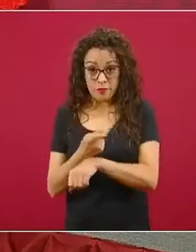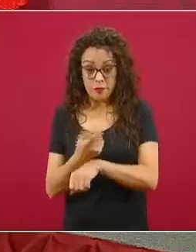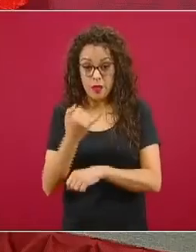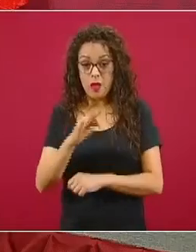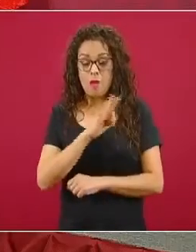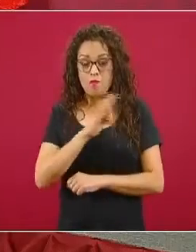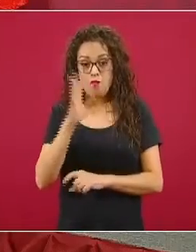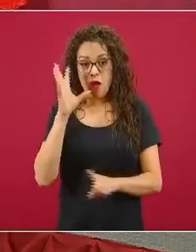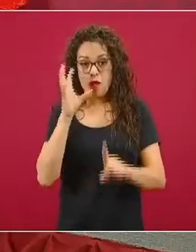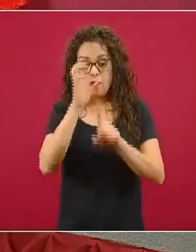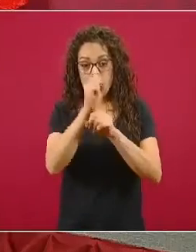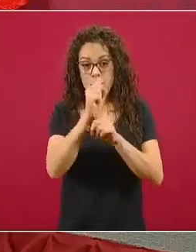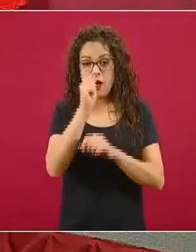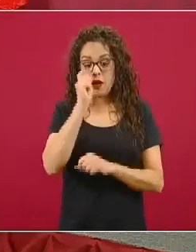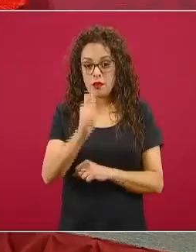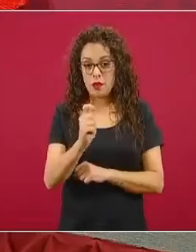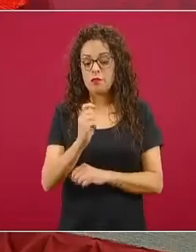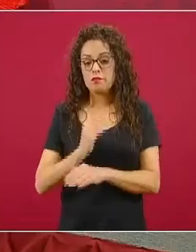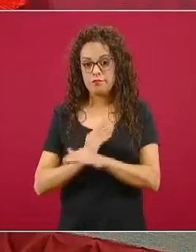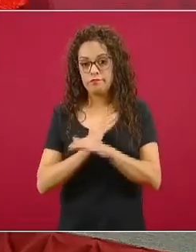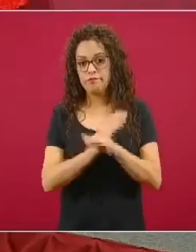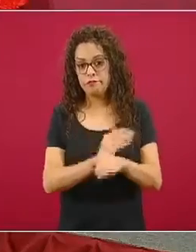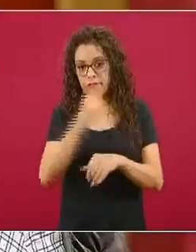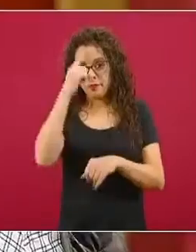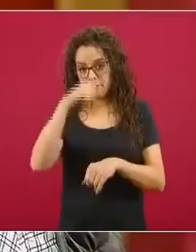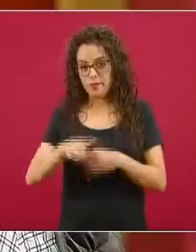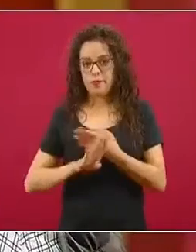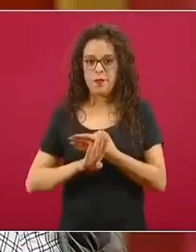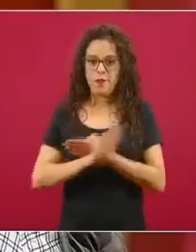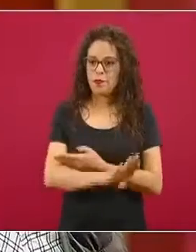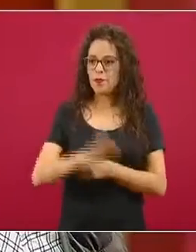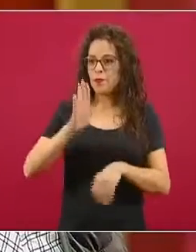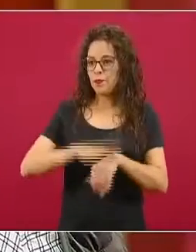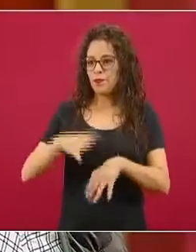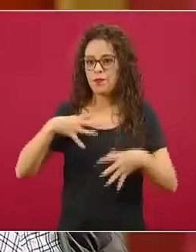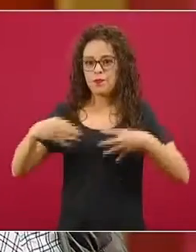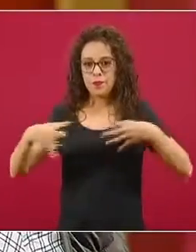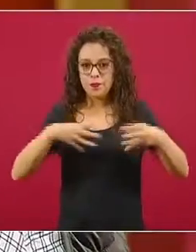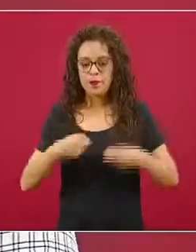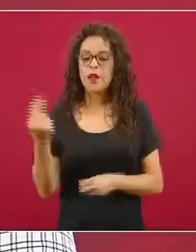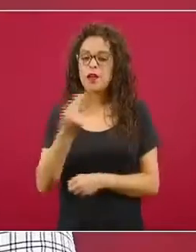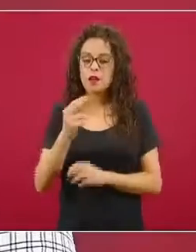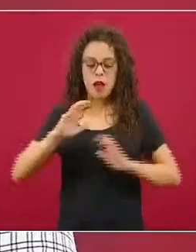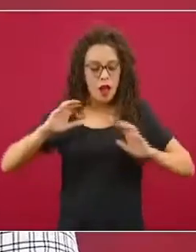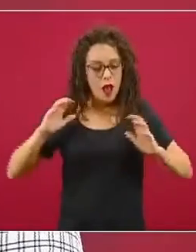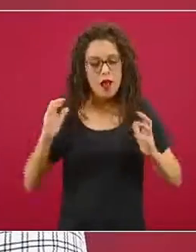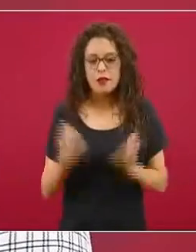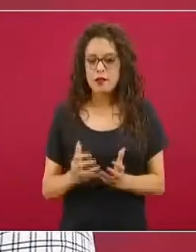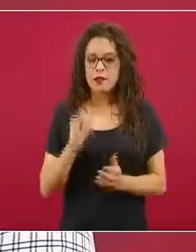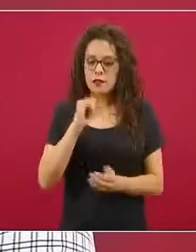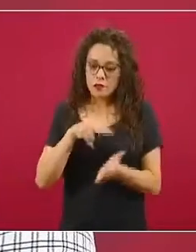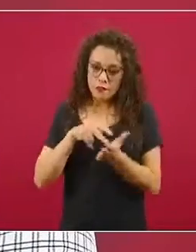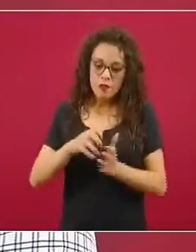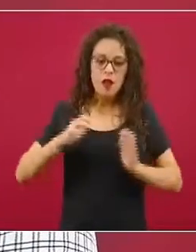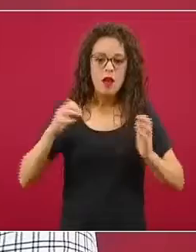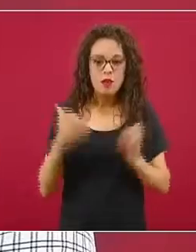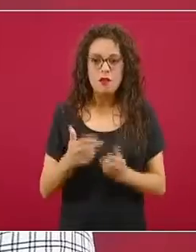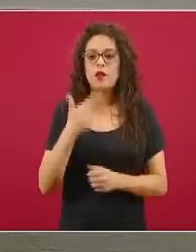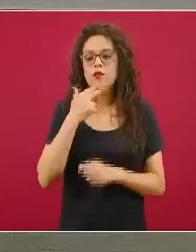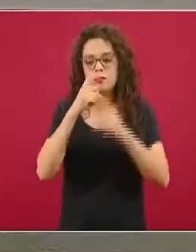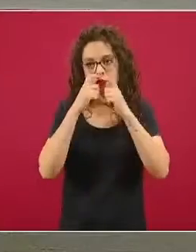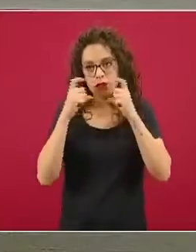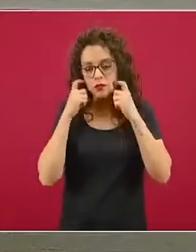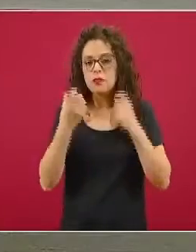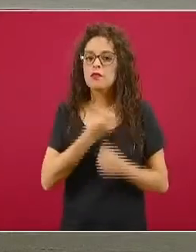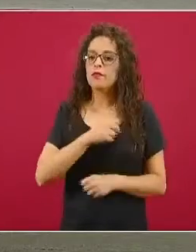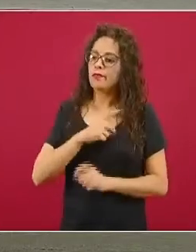logre el objetivo de la prevención y la mitigación es precisamente poniéndolos en práctica. Como ustedes saben también, en México